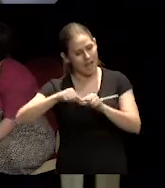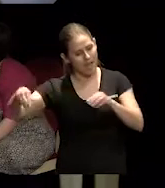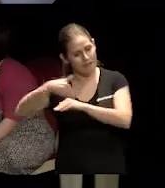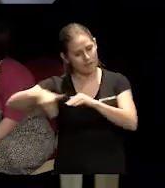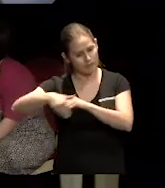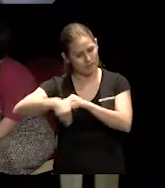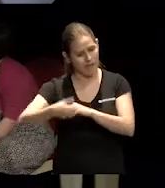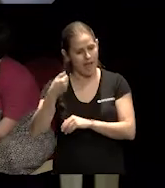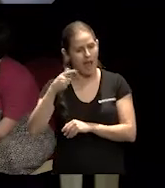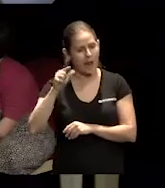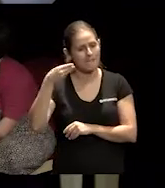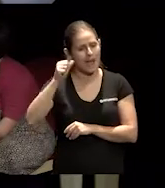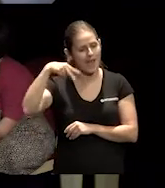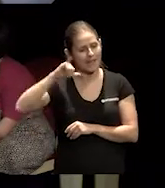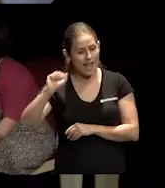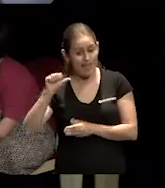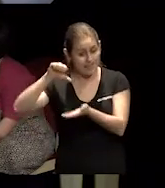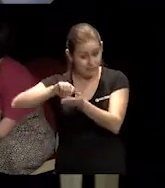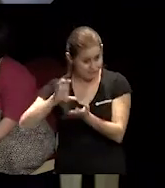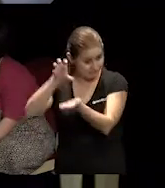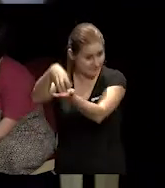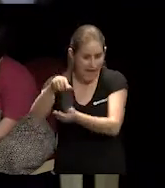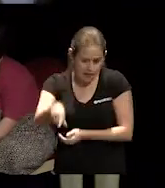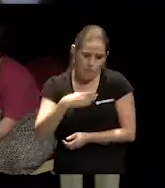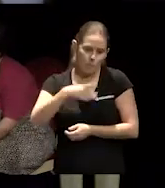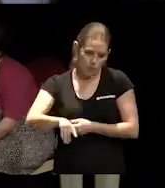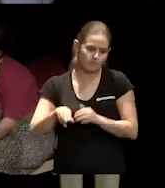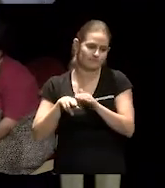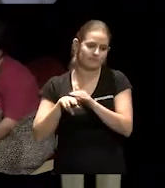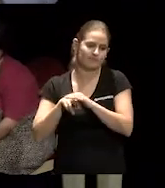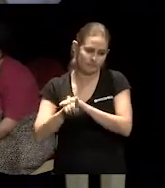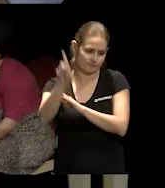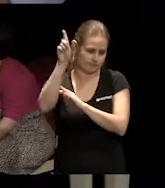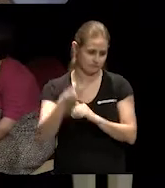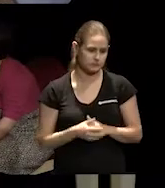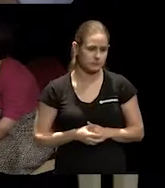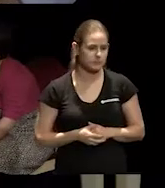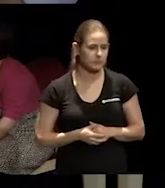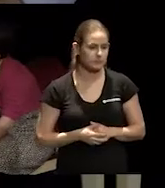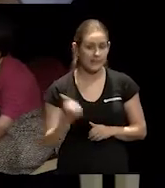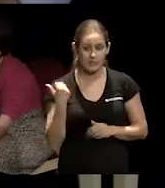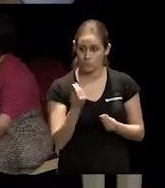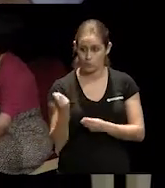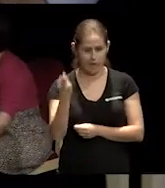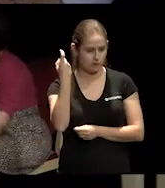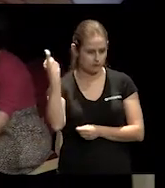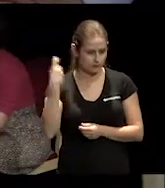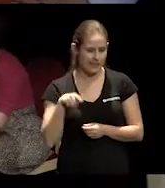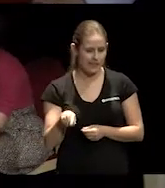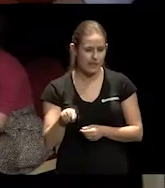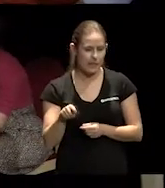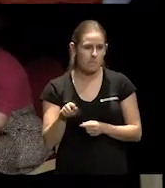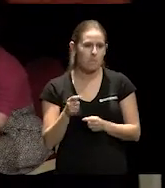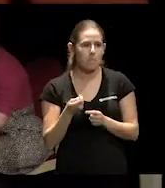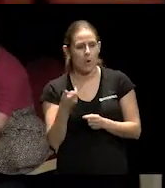Aquí tenemos parte del alumnado, grandes soñadores, y También es verdad que aquí tuve que modificar